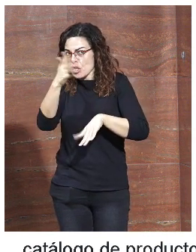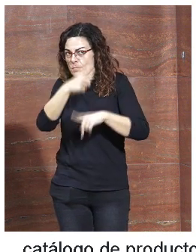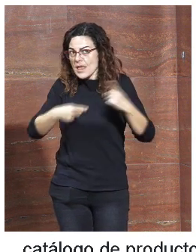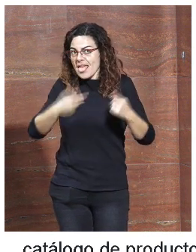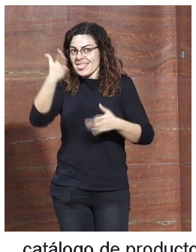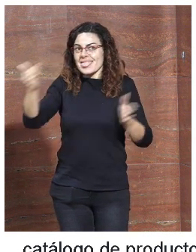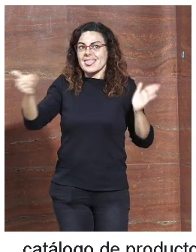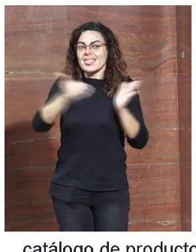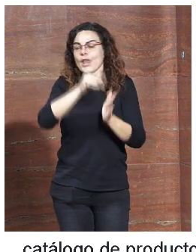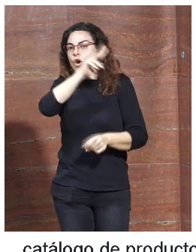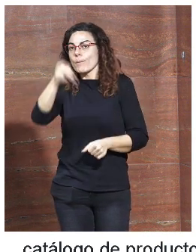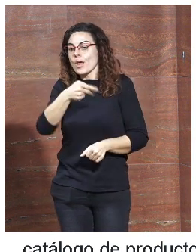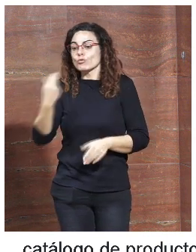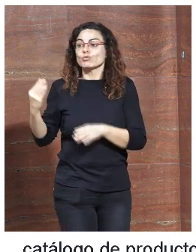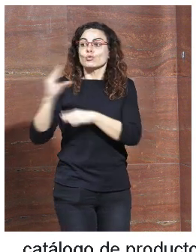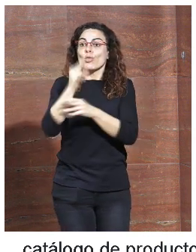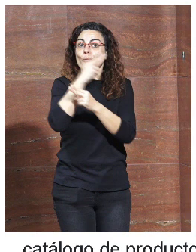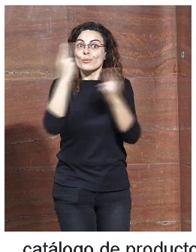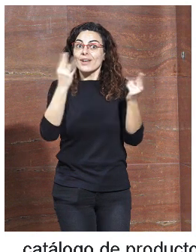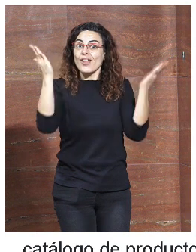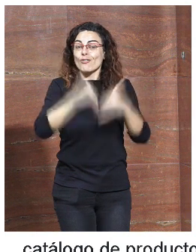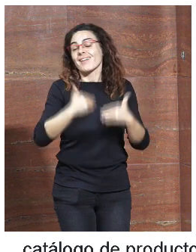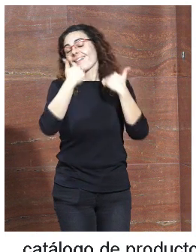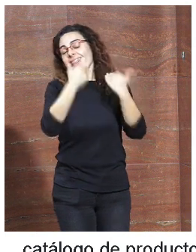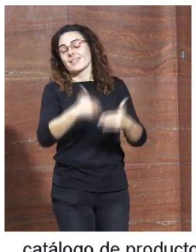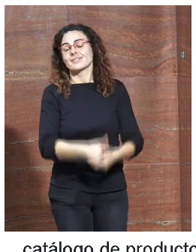tiene financiación pública. Muchas gracias.